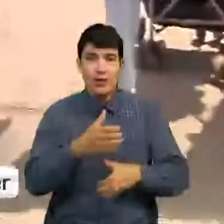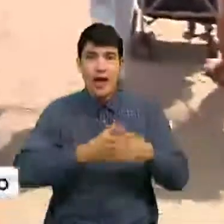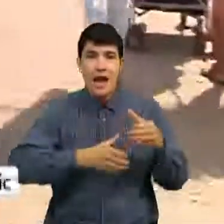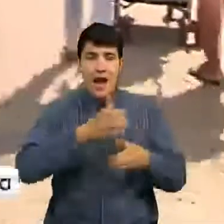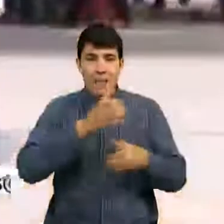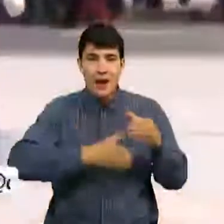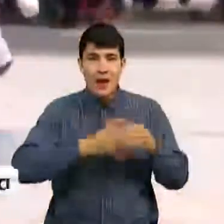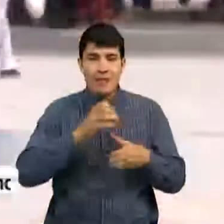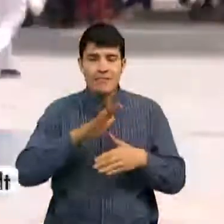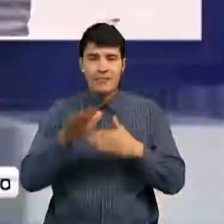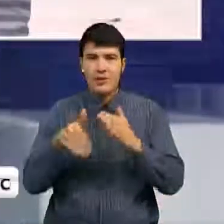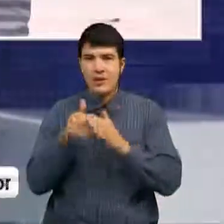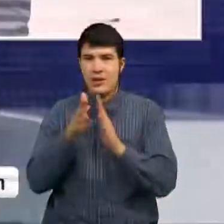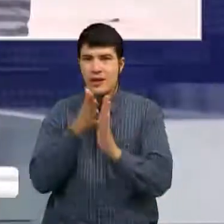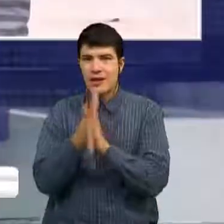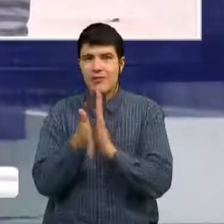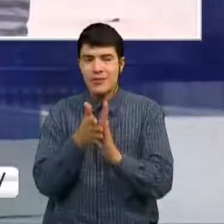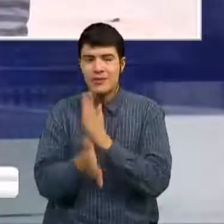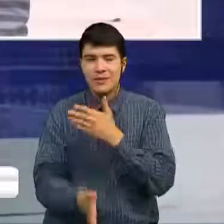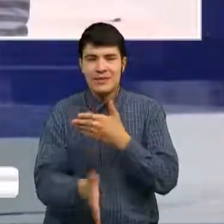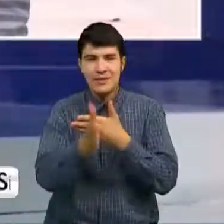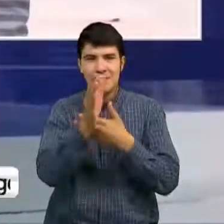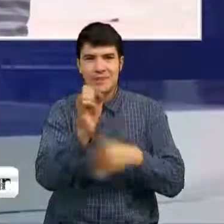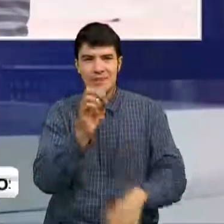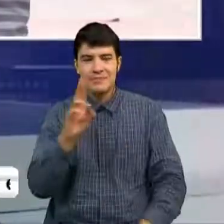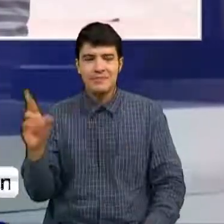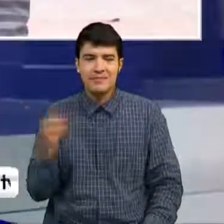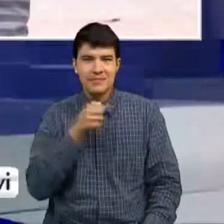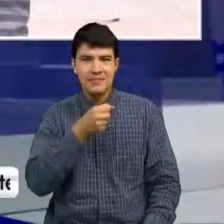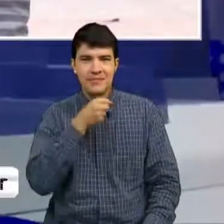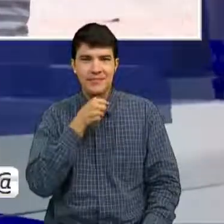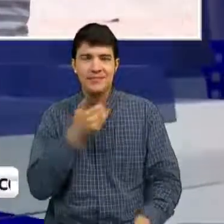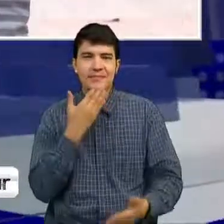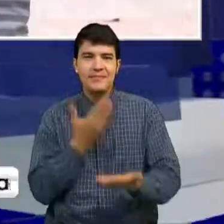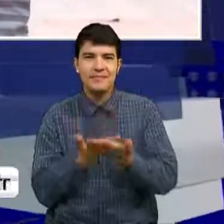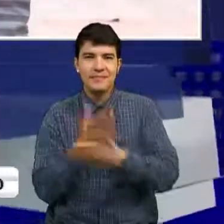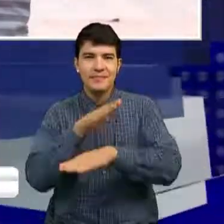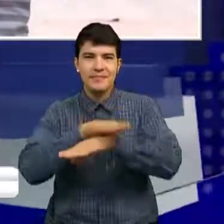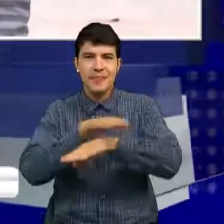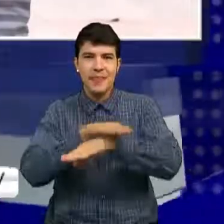de comercio con la cámara de jose david ortiz informó geither los gatos cuadros para oriente noticias